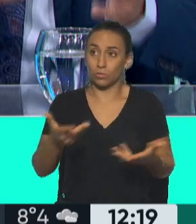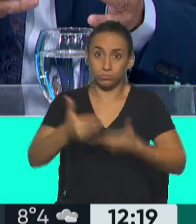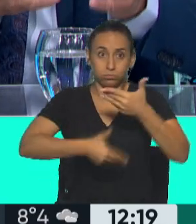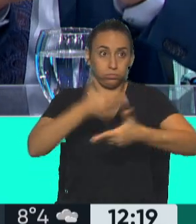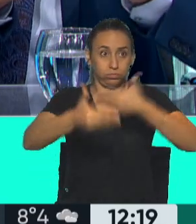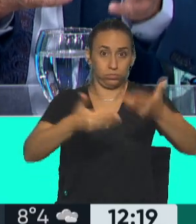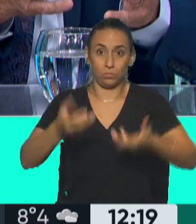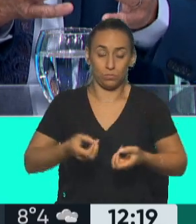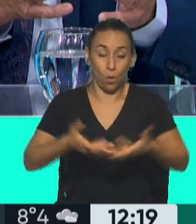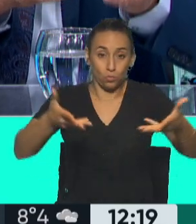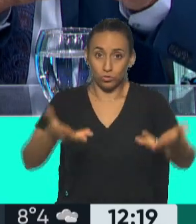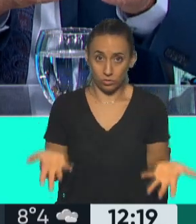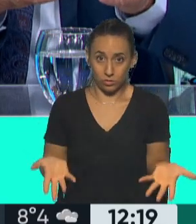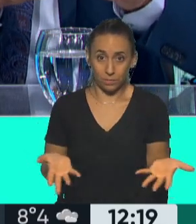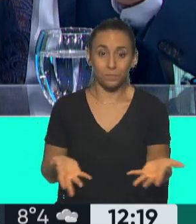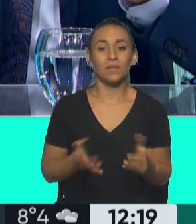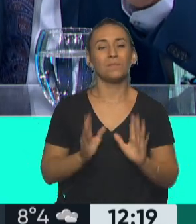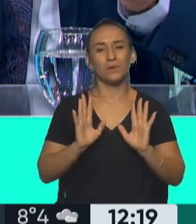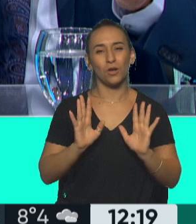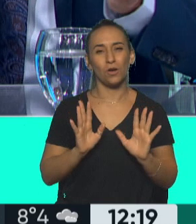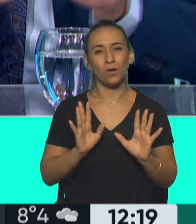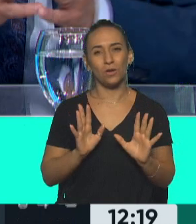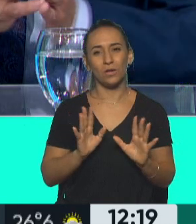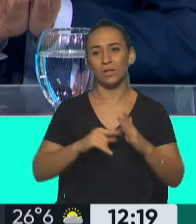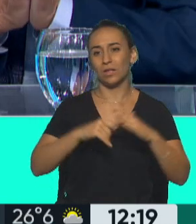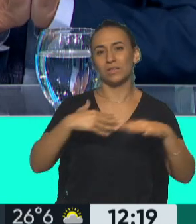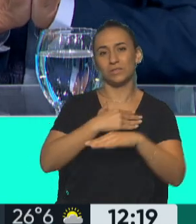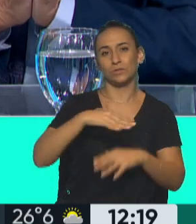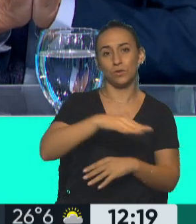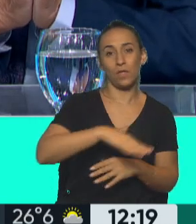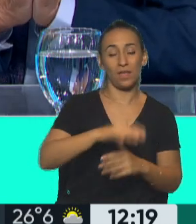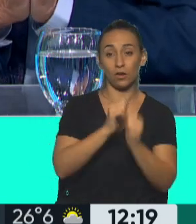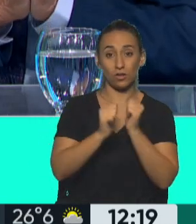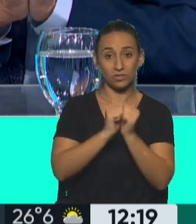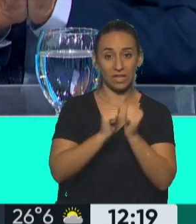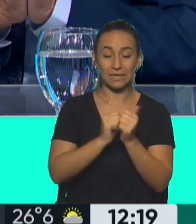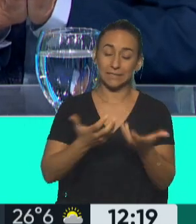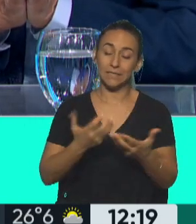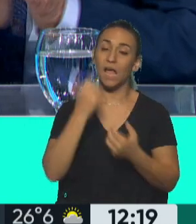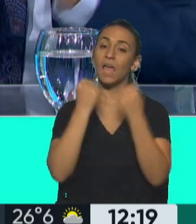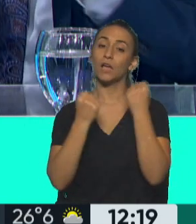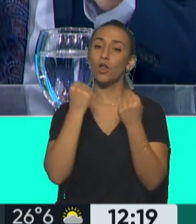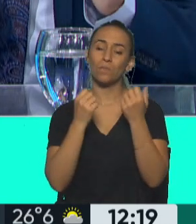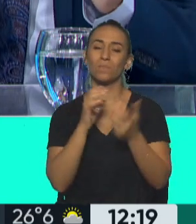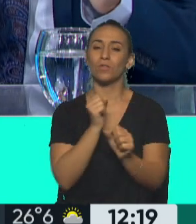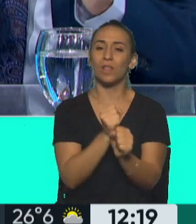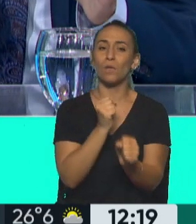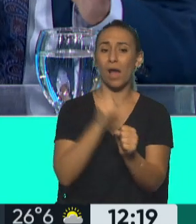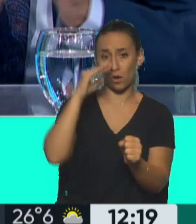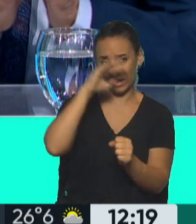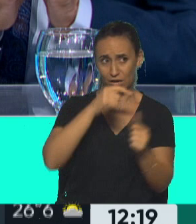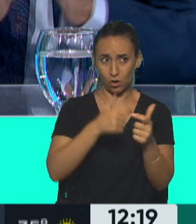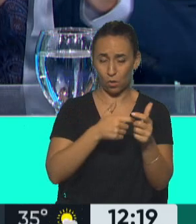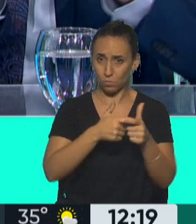también creció, obviamente, es una ciudad lamentablemente con un alto porcentaje de economía informal. Yo quiero esto